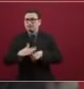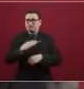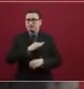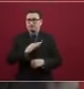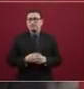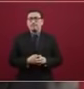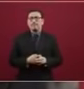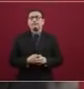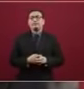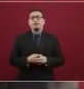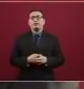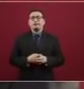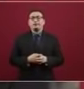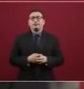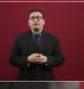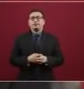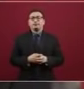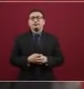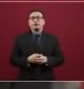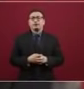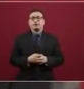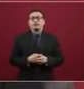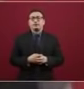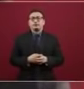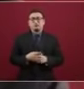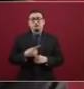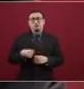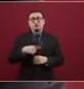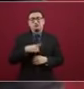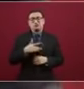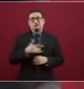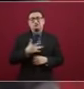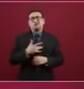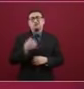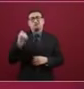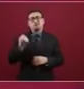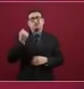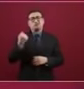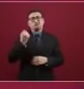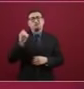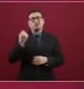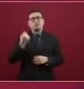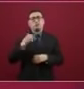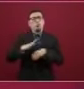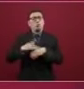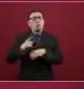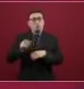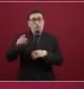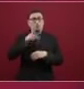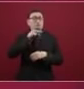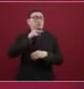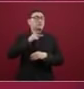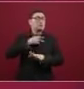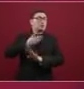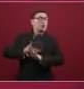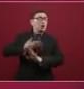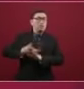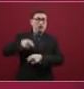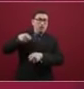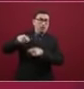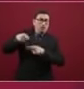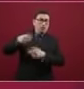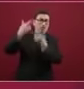y afortunadamente logramos que no la destruyeran por entero. Y